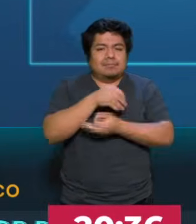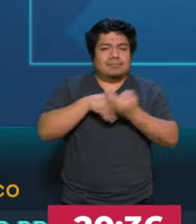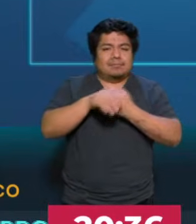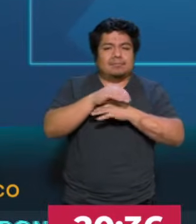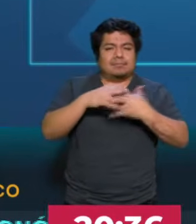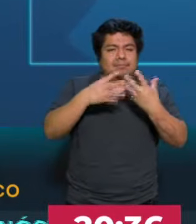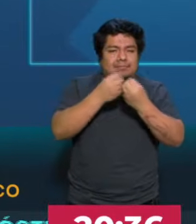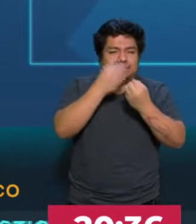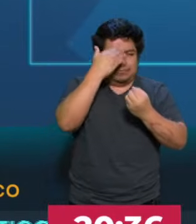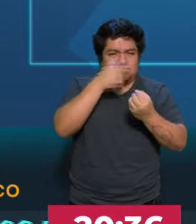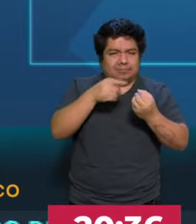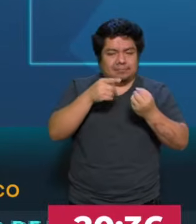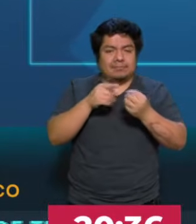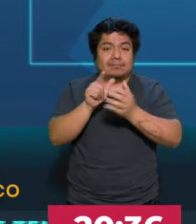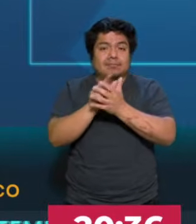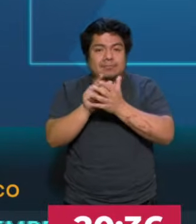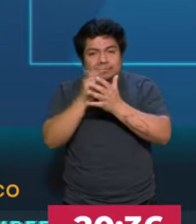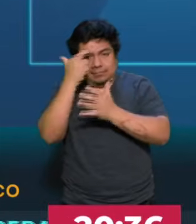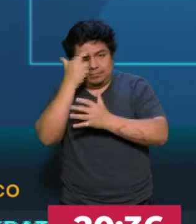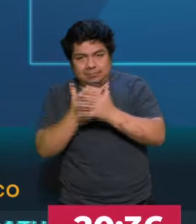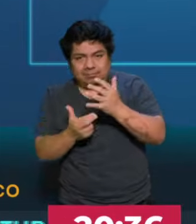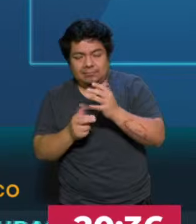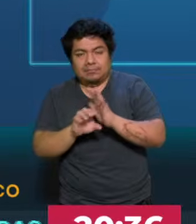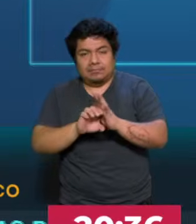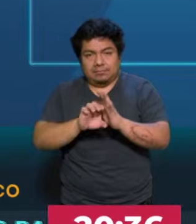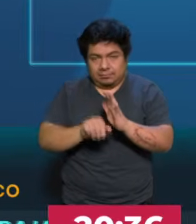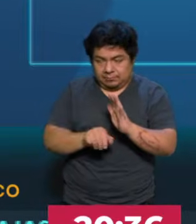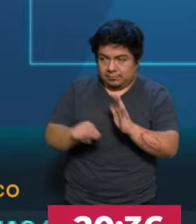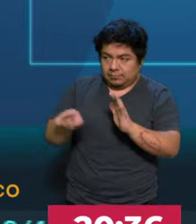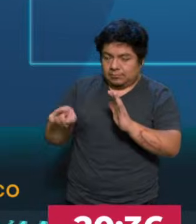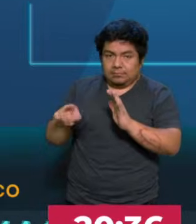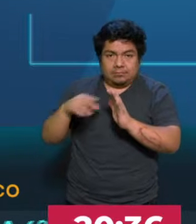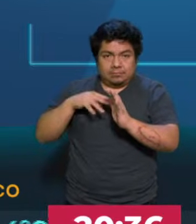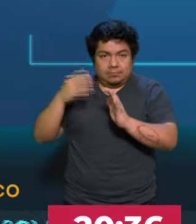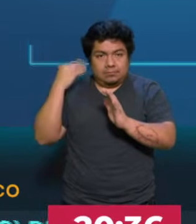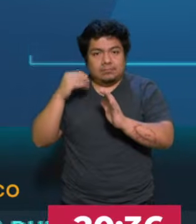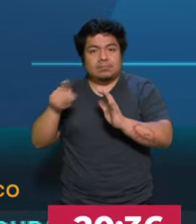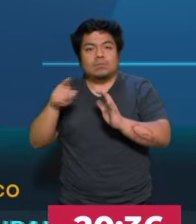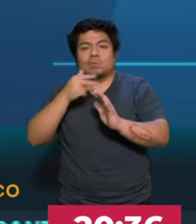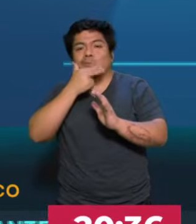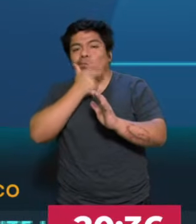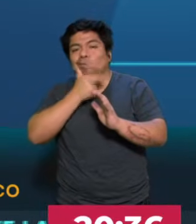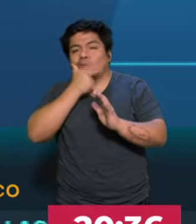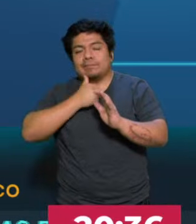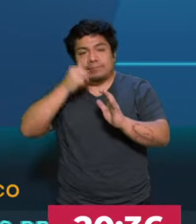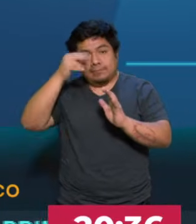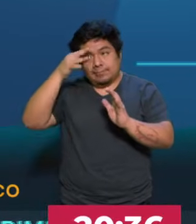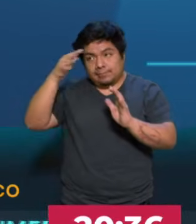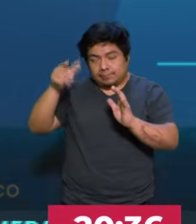literalmente con lo delincuencial o lo criminal. Pongo el ejemplo de un caso de un señor que